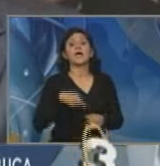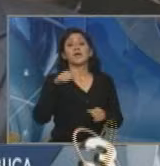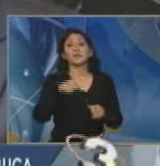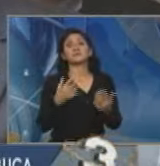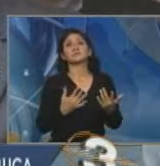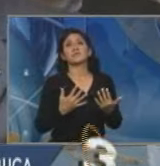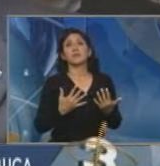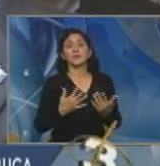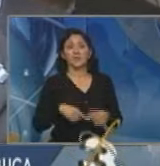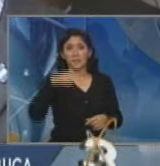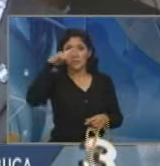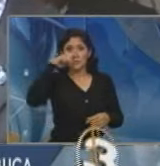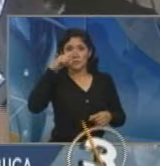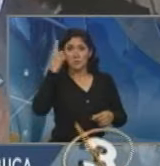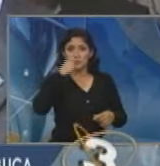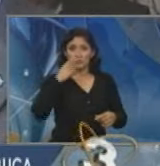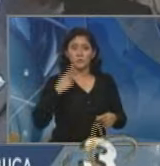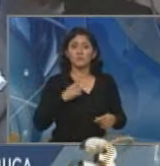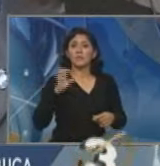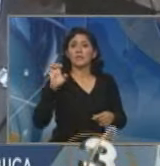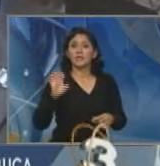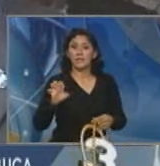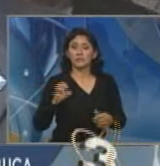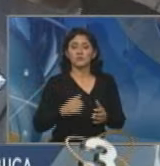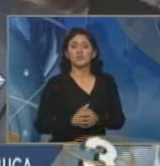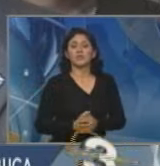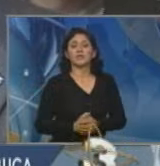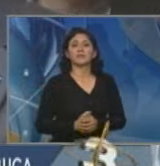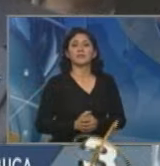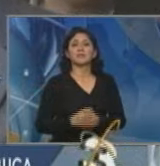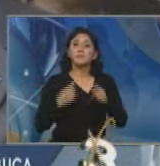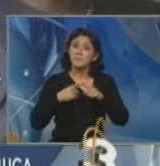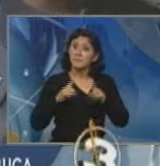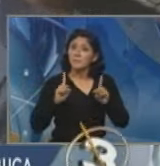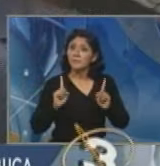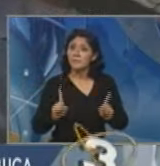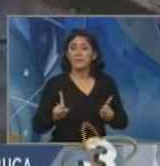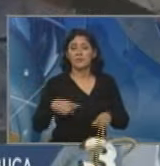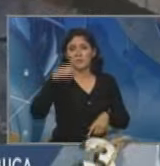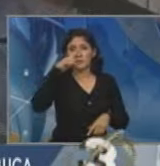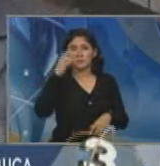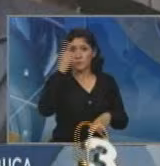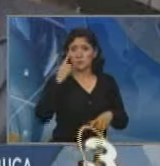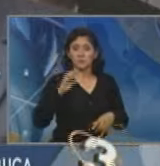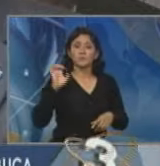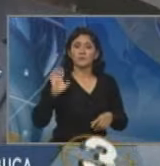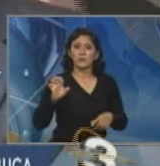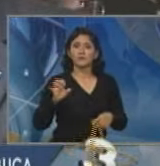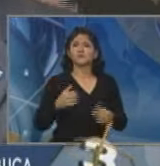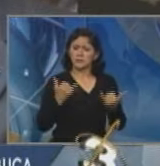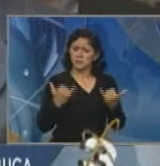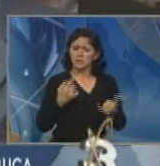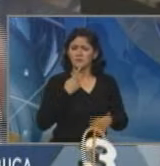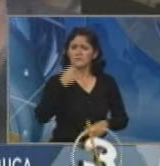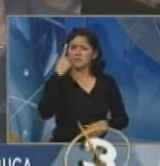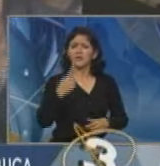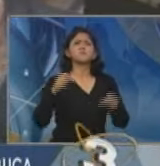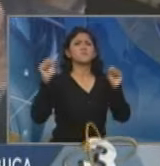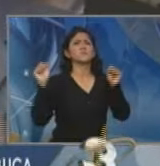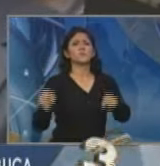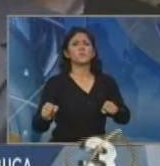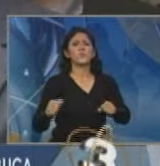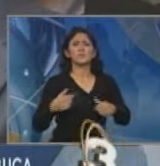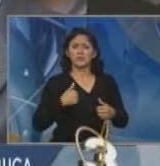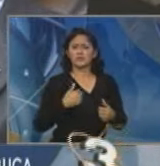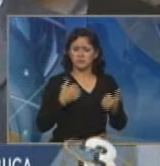Electoral, pero en cuanto el tribunal lo pronuncie, voy a hacer dos llamadas, una al